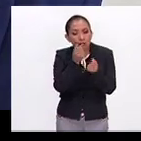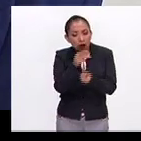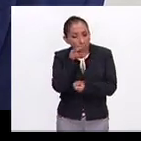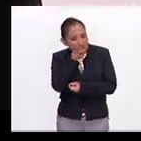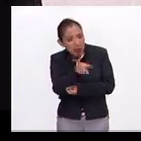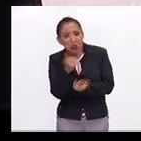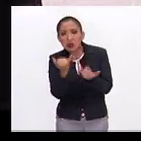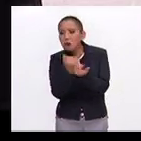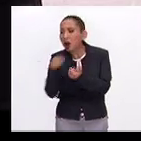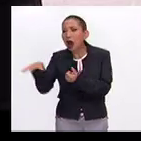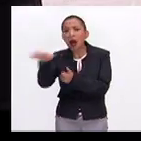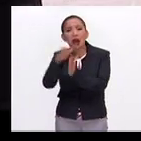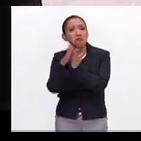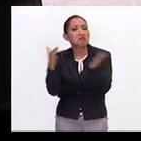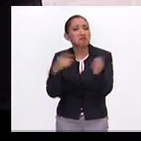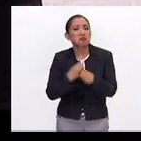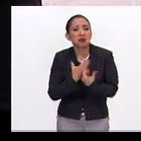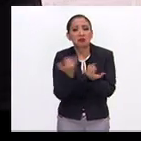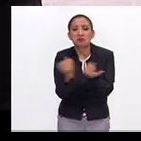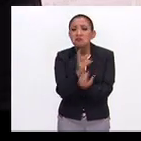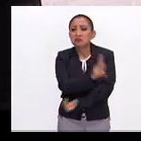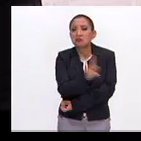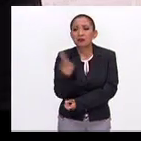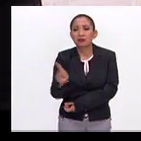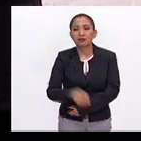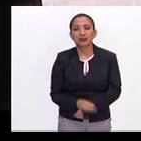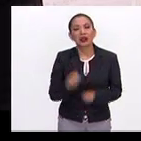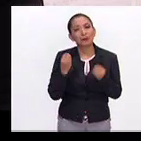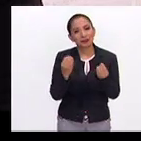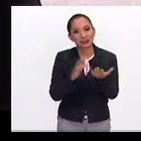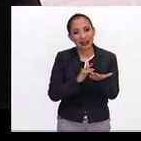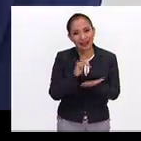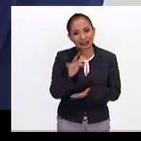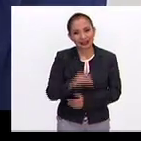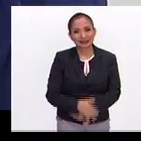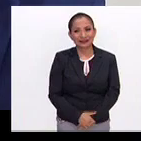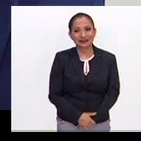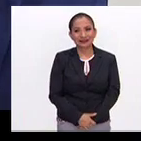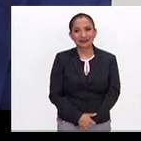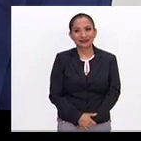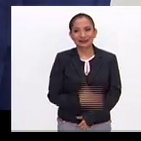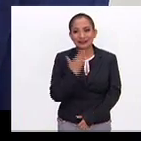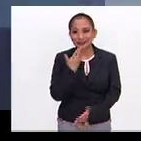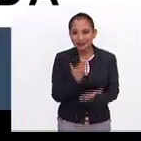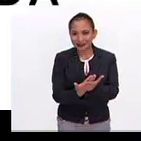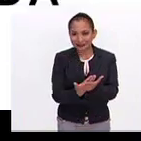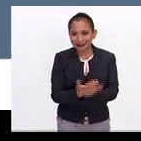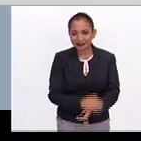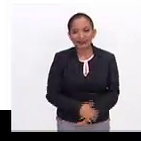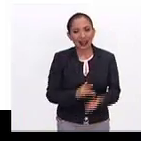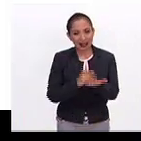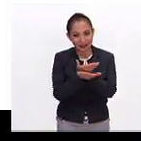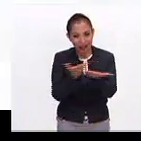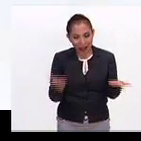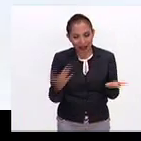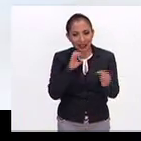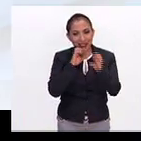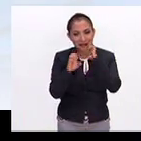Muchísimas gracias. Thank you. Gracias a ti, fue una entrevista muy agradable. Thank you.